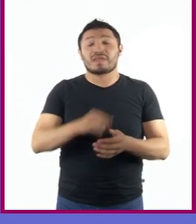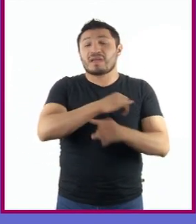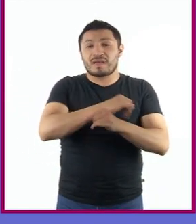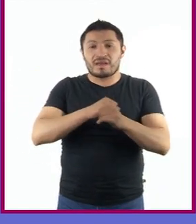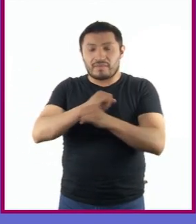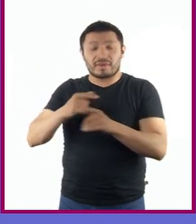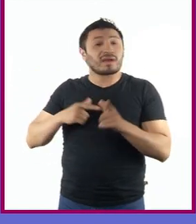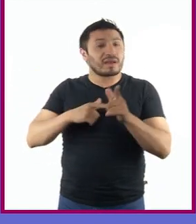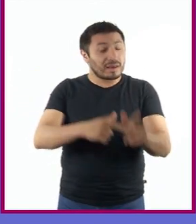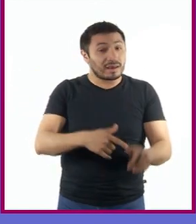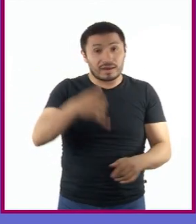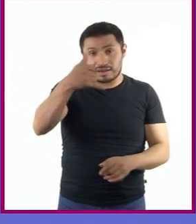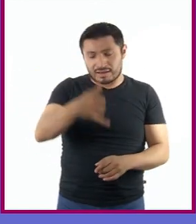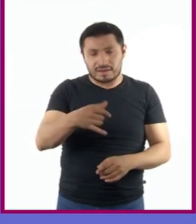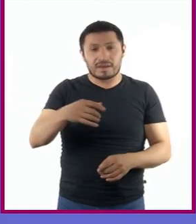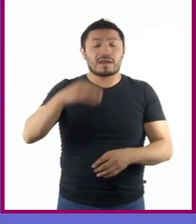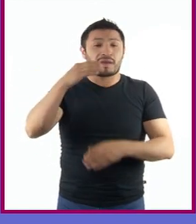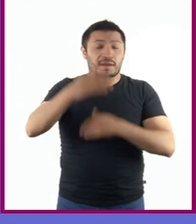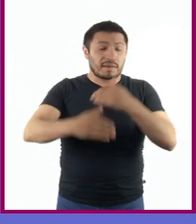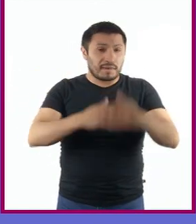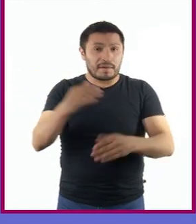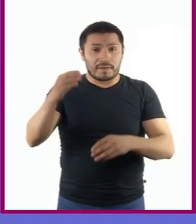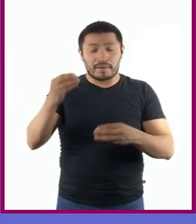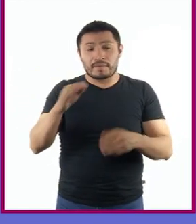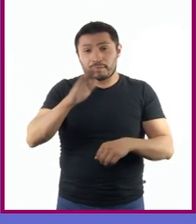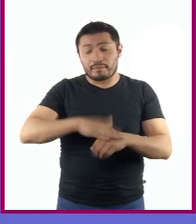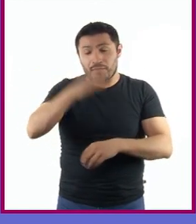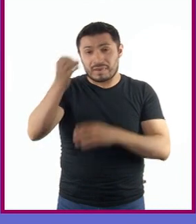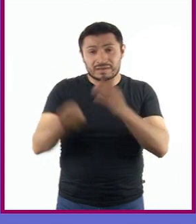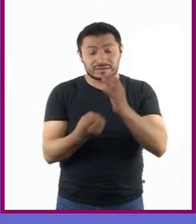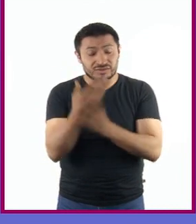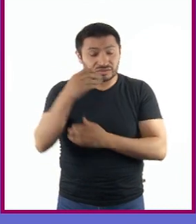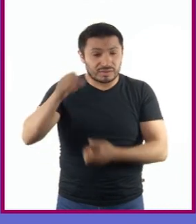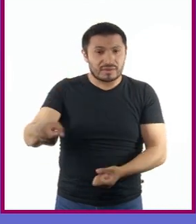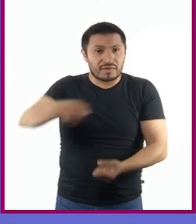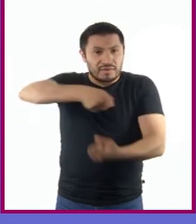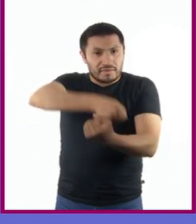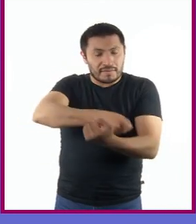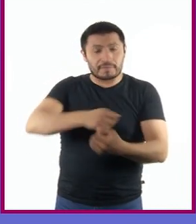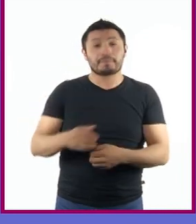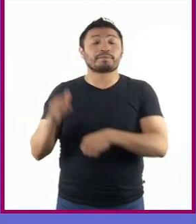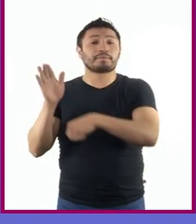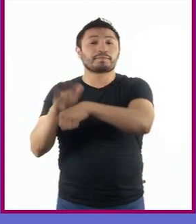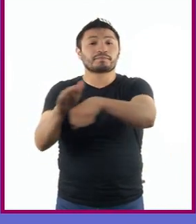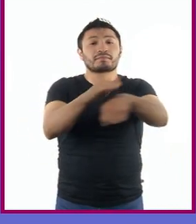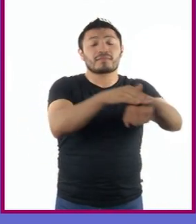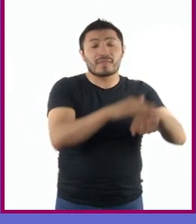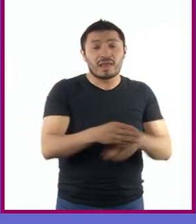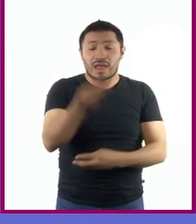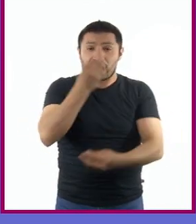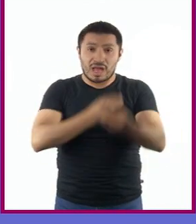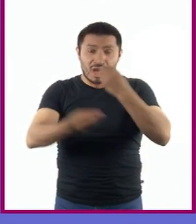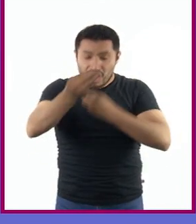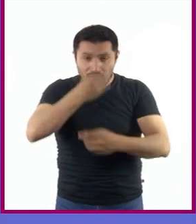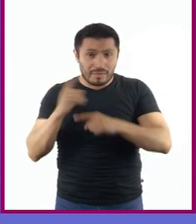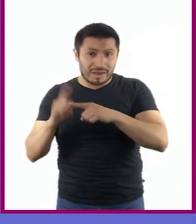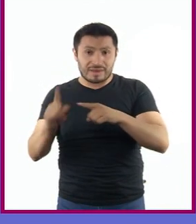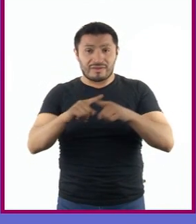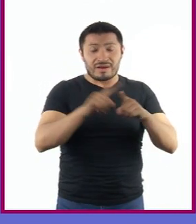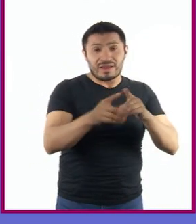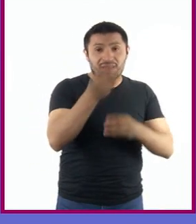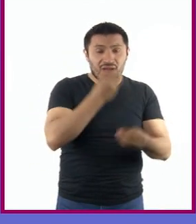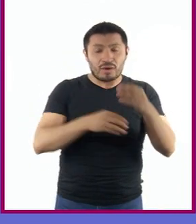y estamos en proceso de desarrollar nuevas. Hacemos un llamado a consumir la diversidad de alimentos